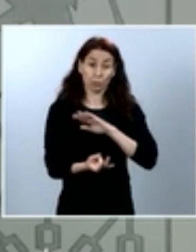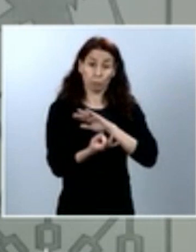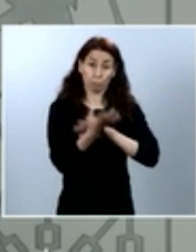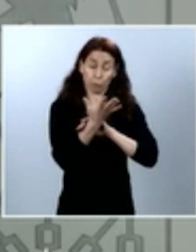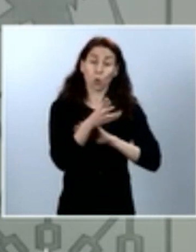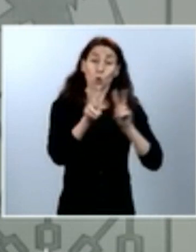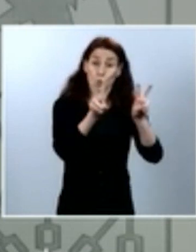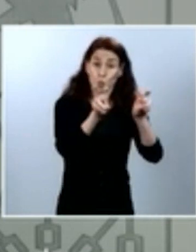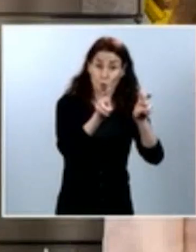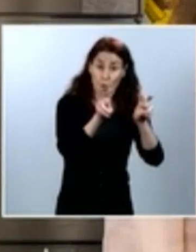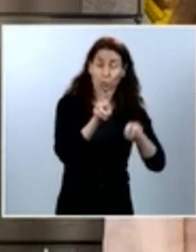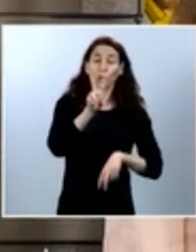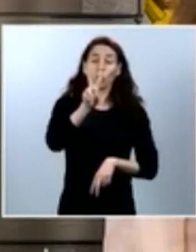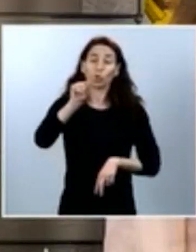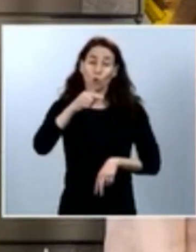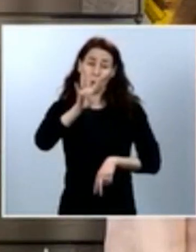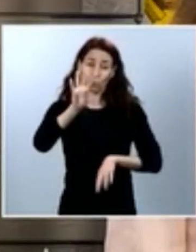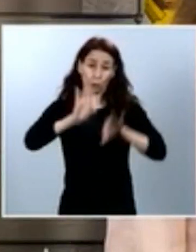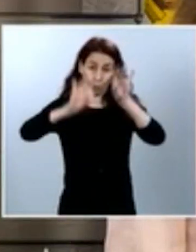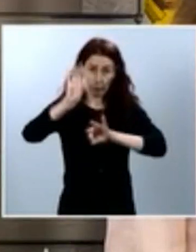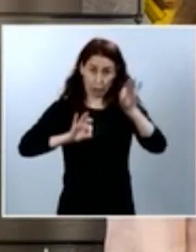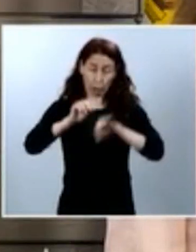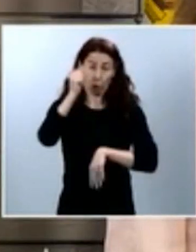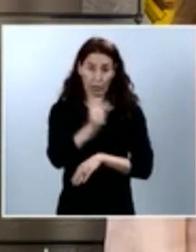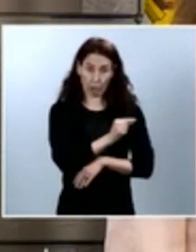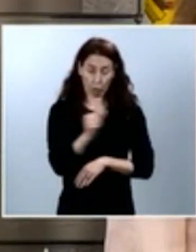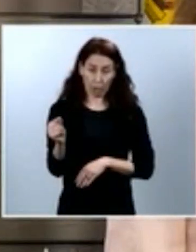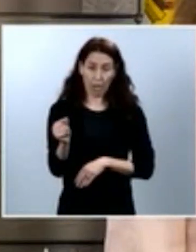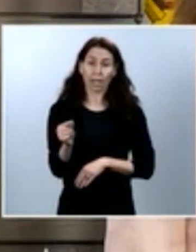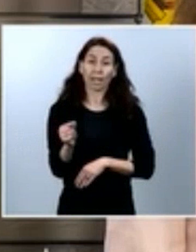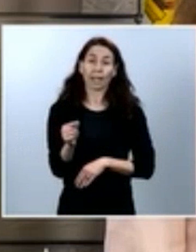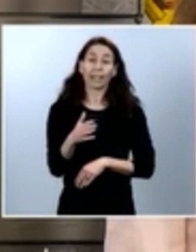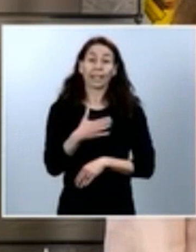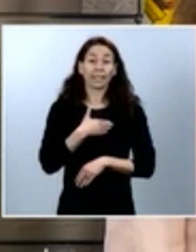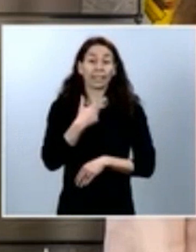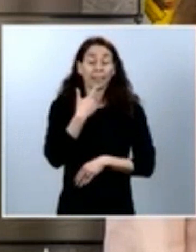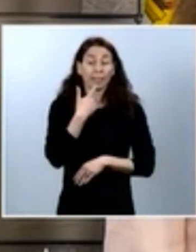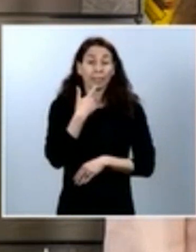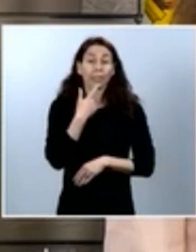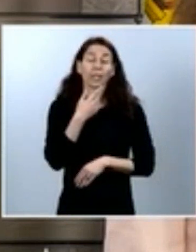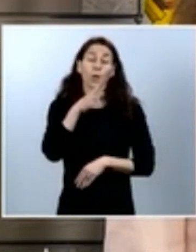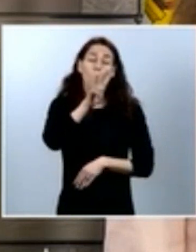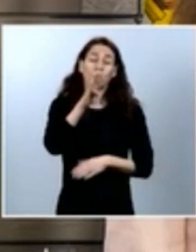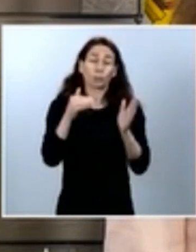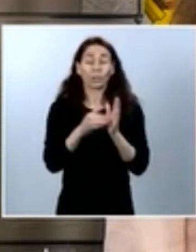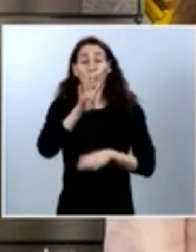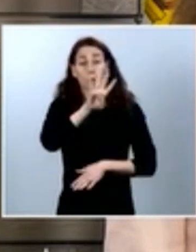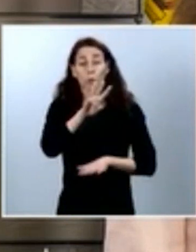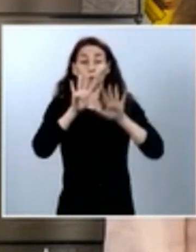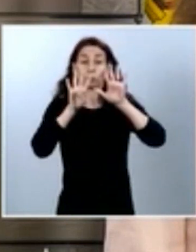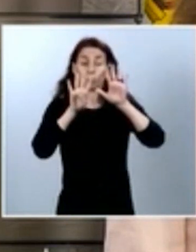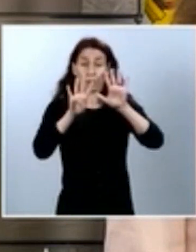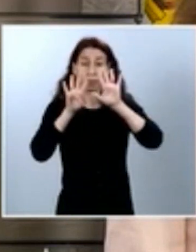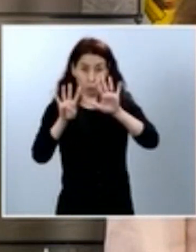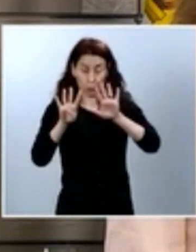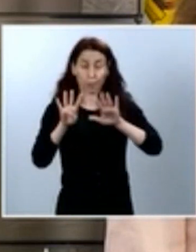un 2,4% del total de casos. Ha sido un número de nuevos casos de 4.499 para un total de